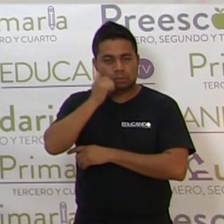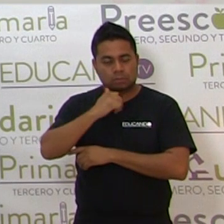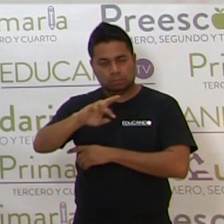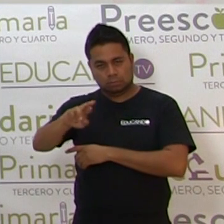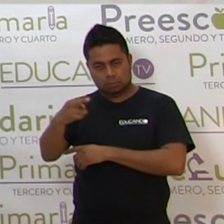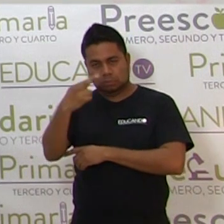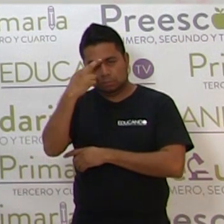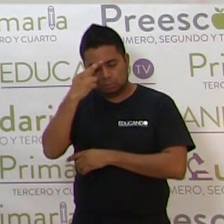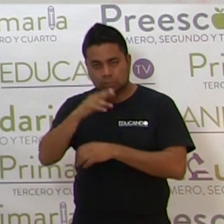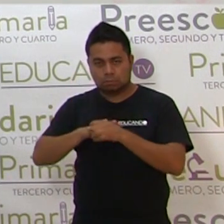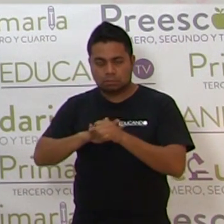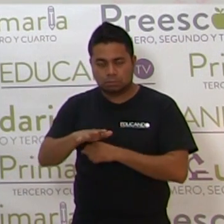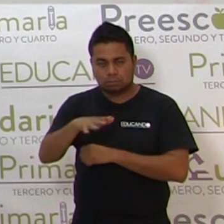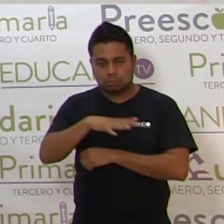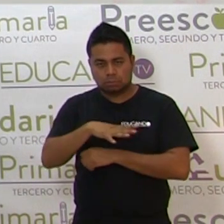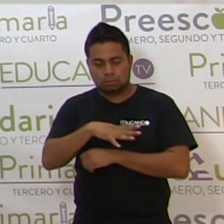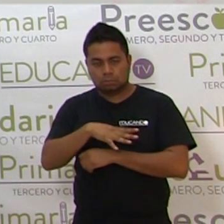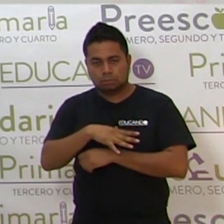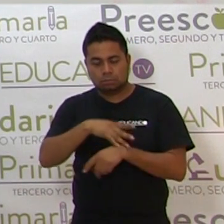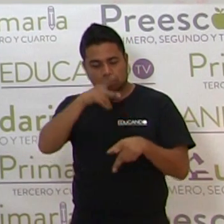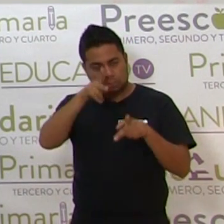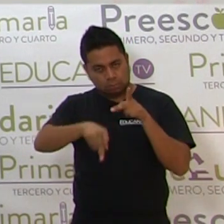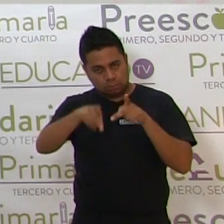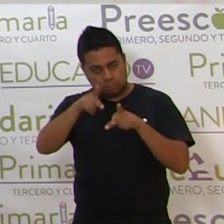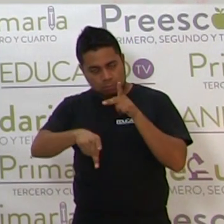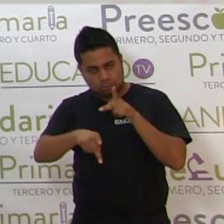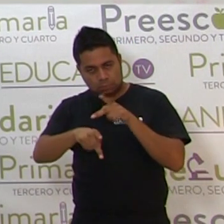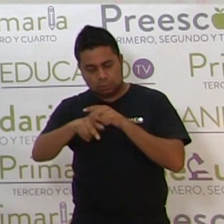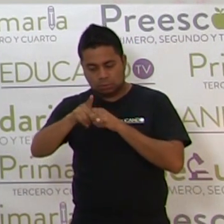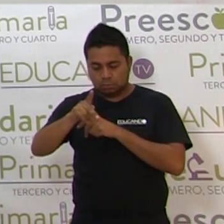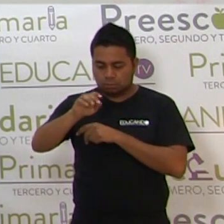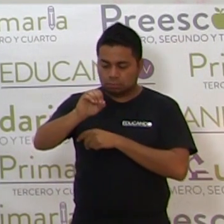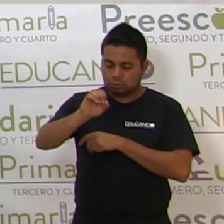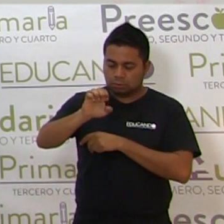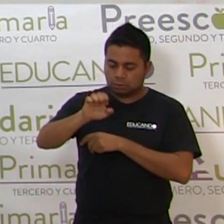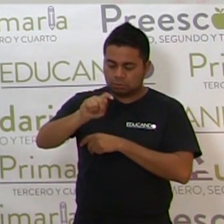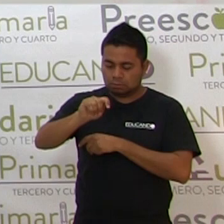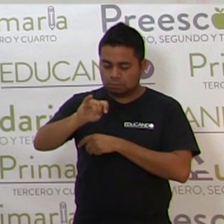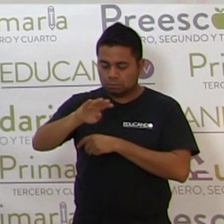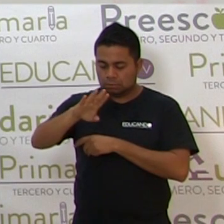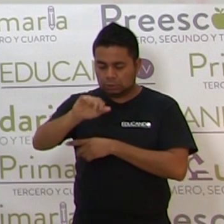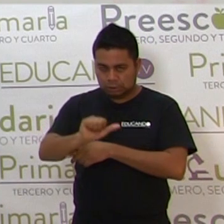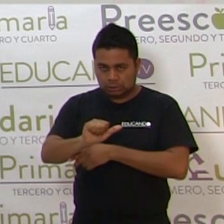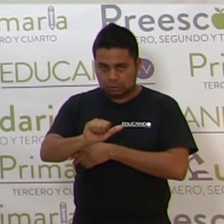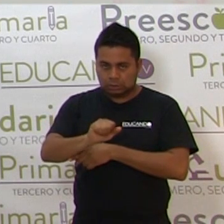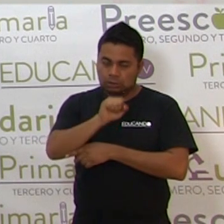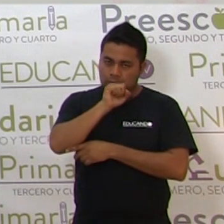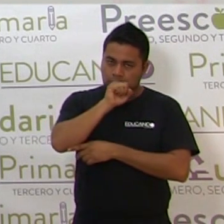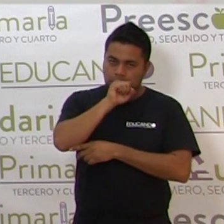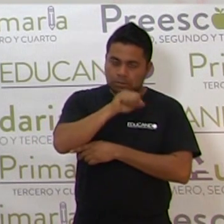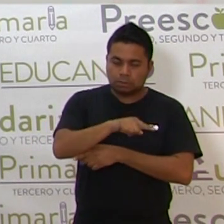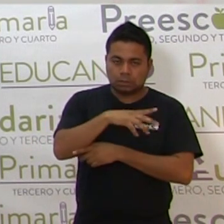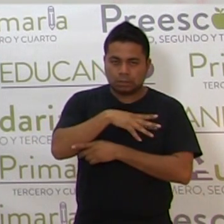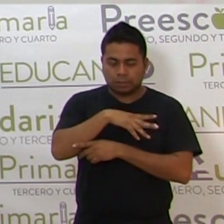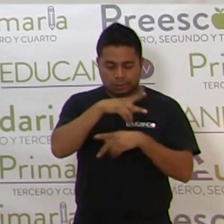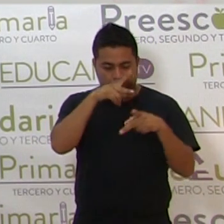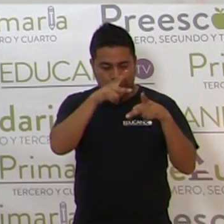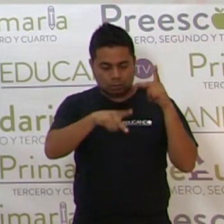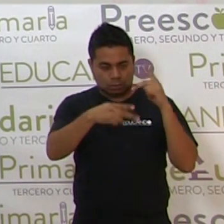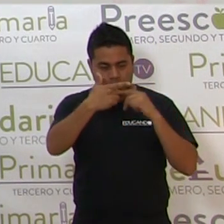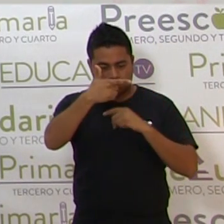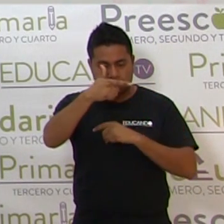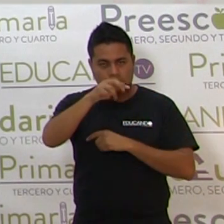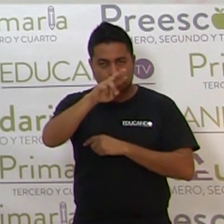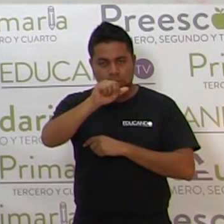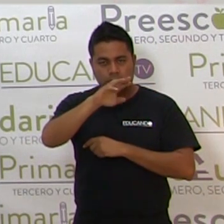va a existir la sílaba poética y la sílaba gramatical, como lo